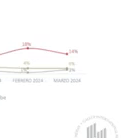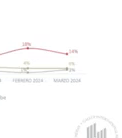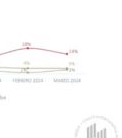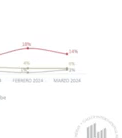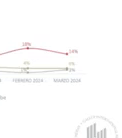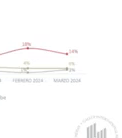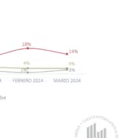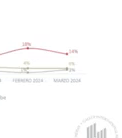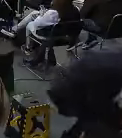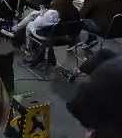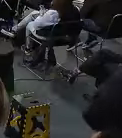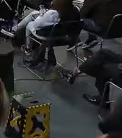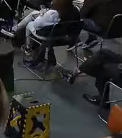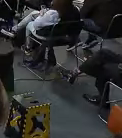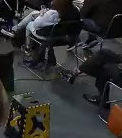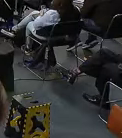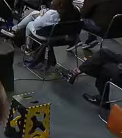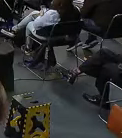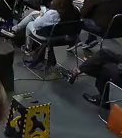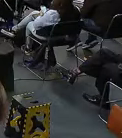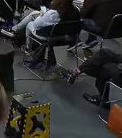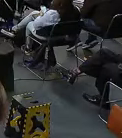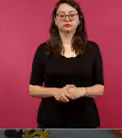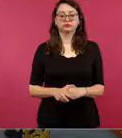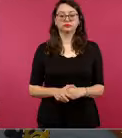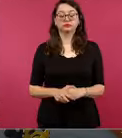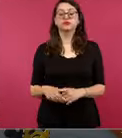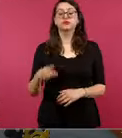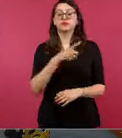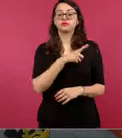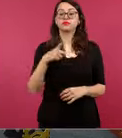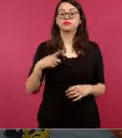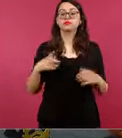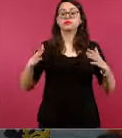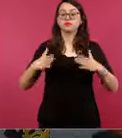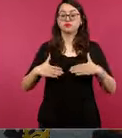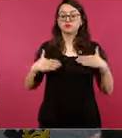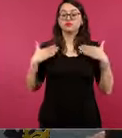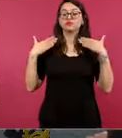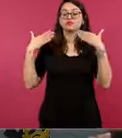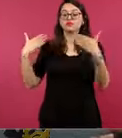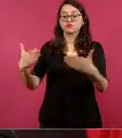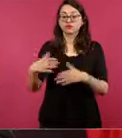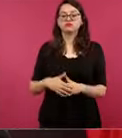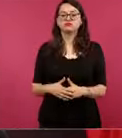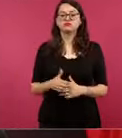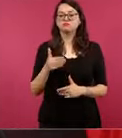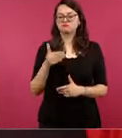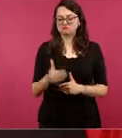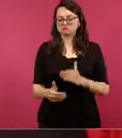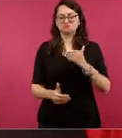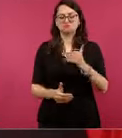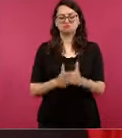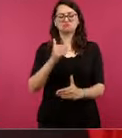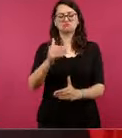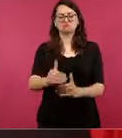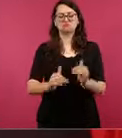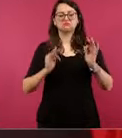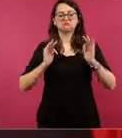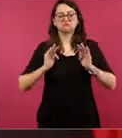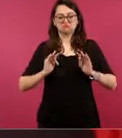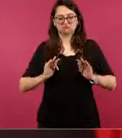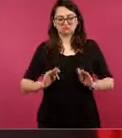todo va a transcurrir en paz, con tranquilidad.